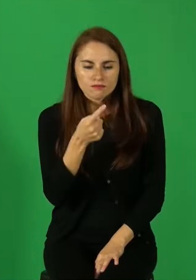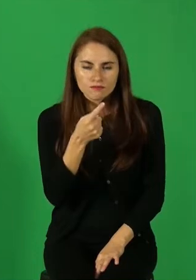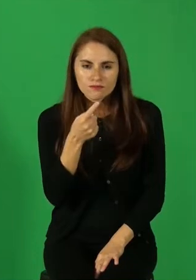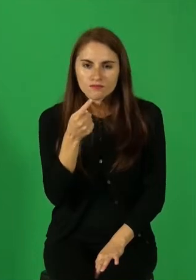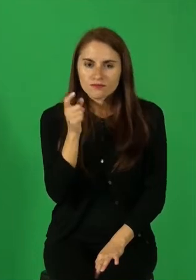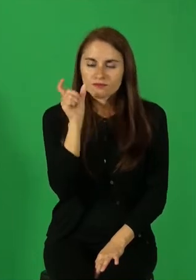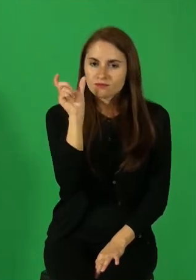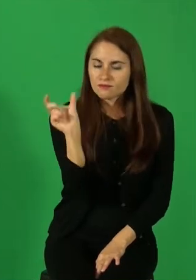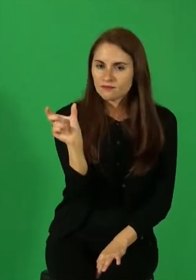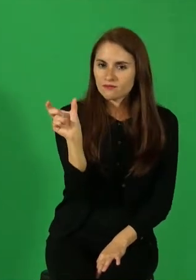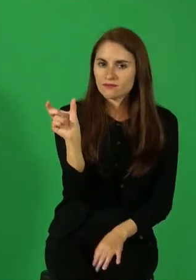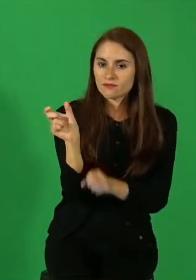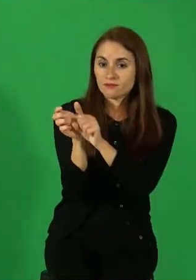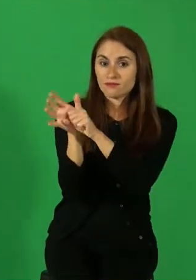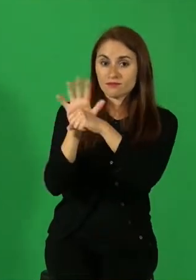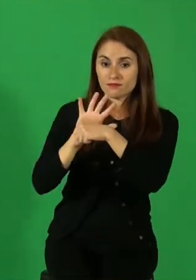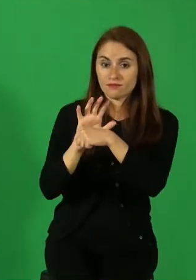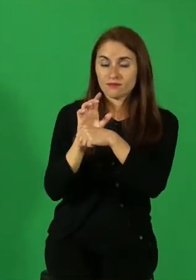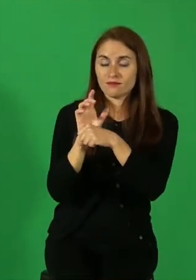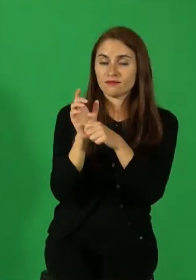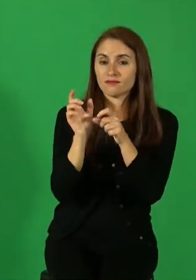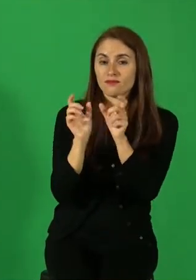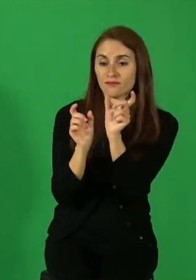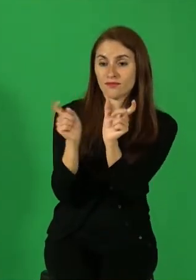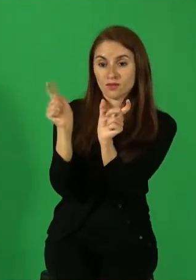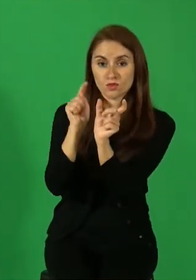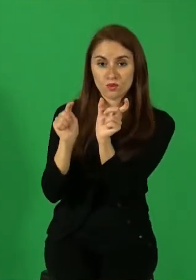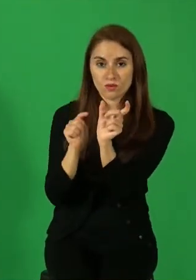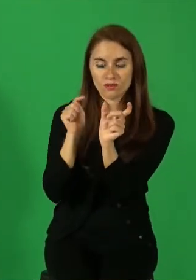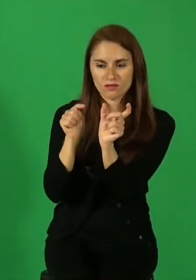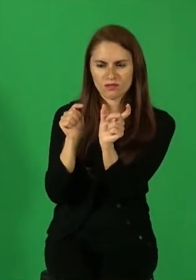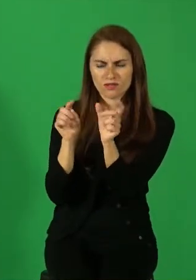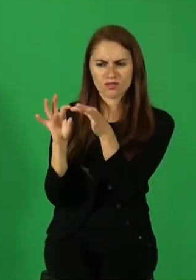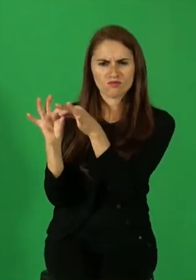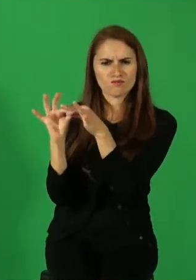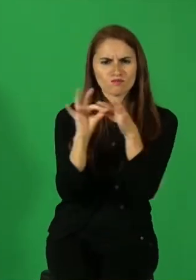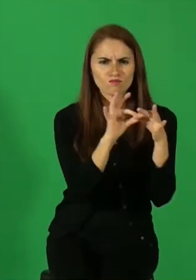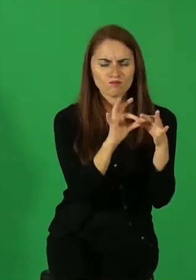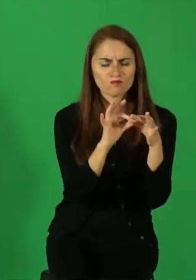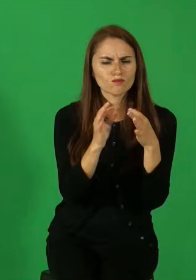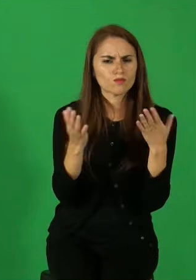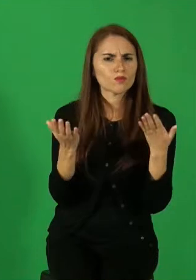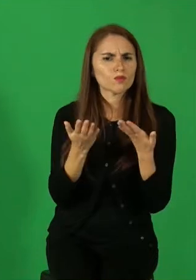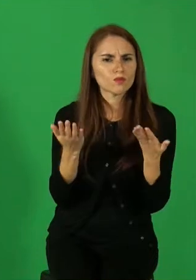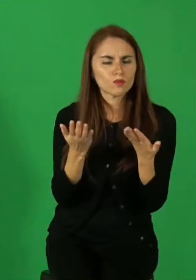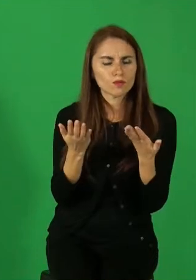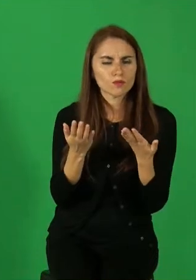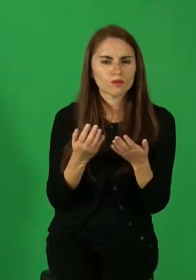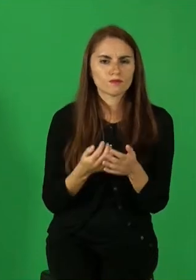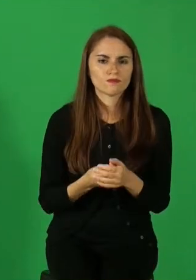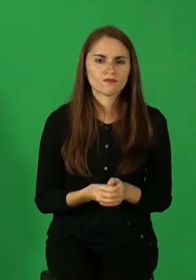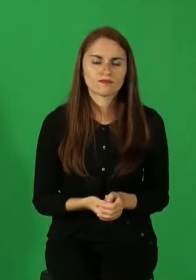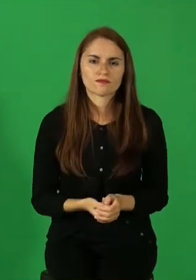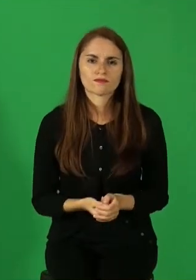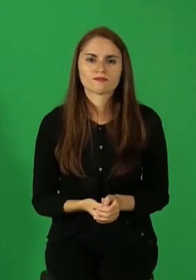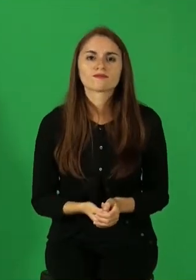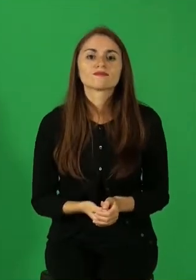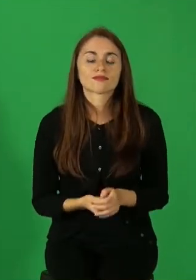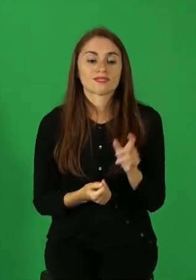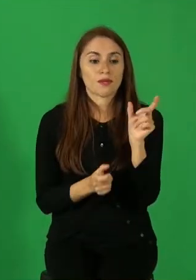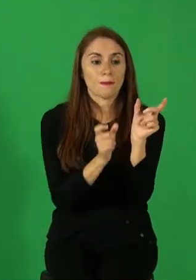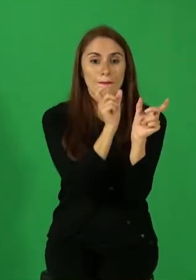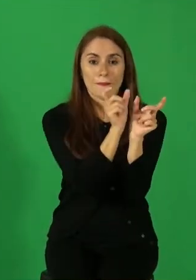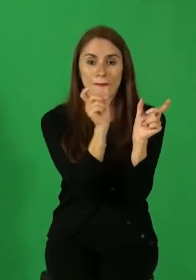sujeto. Entonces, nos decía, para que exista concordancia dentro del sujeto, sus partes